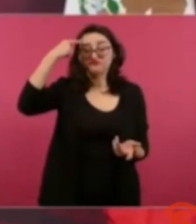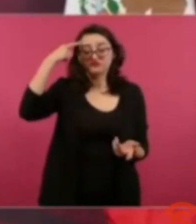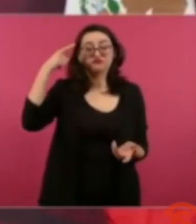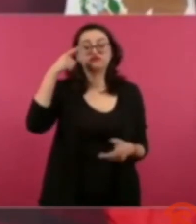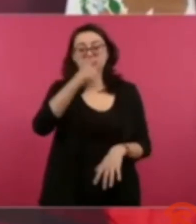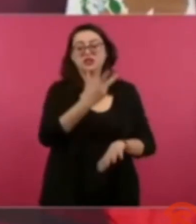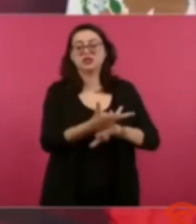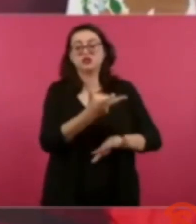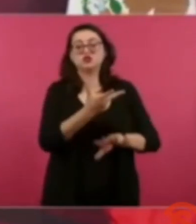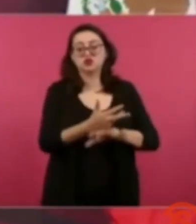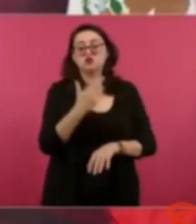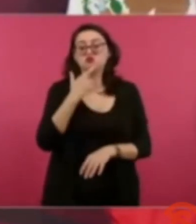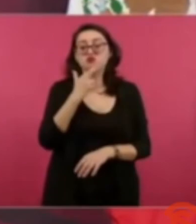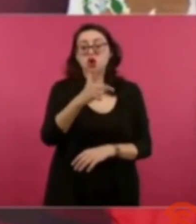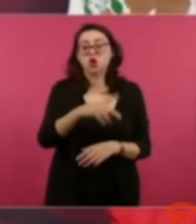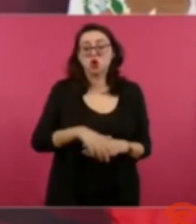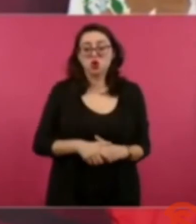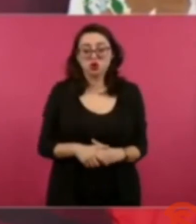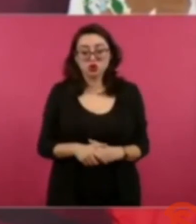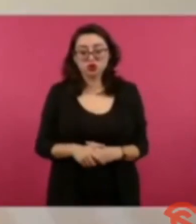eran mejores